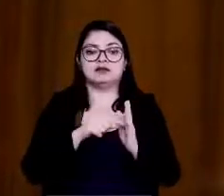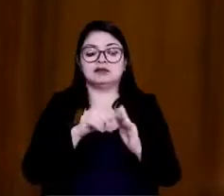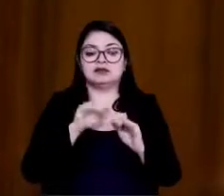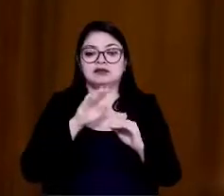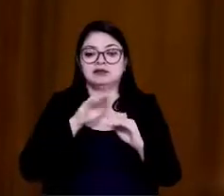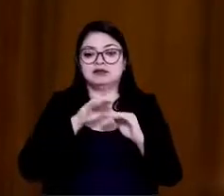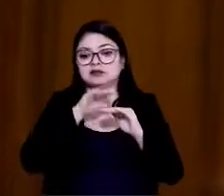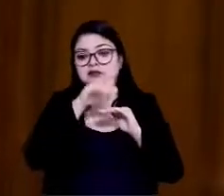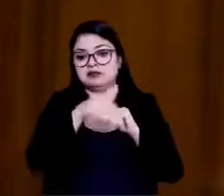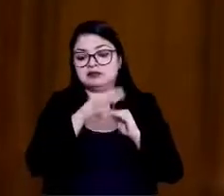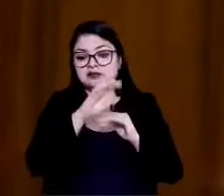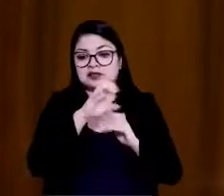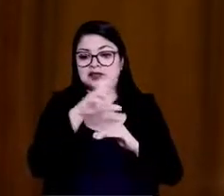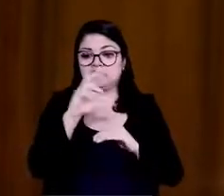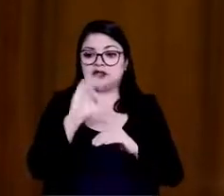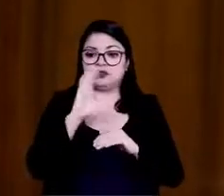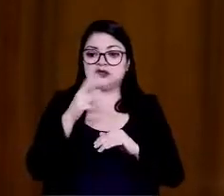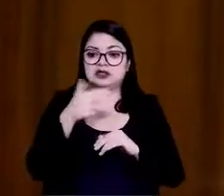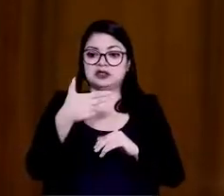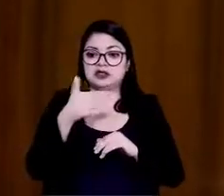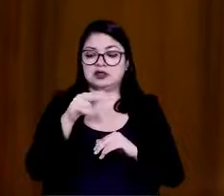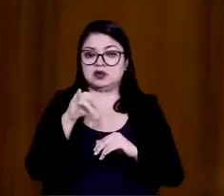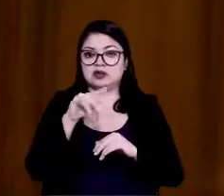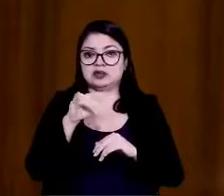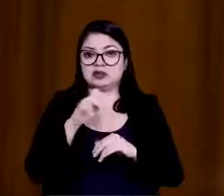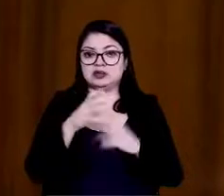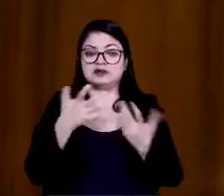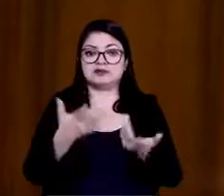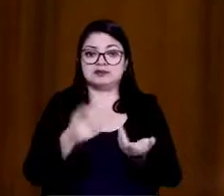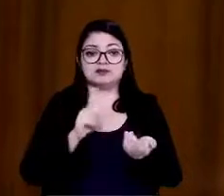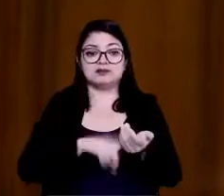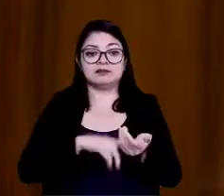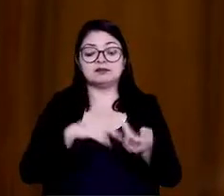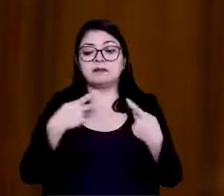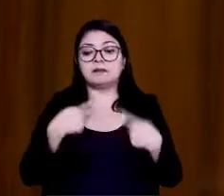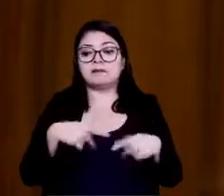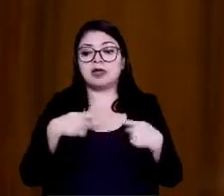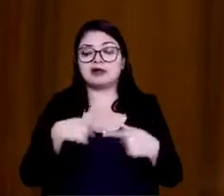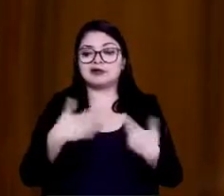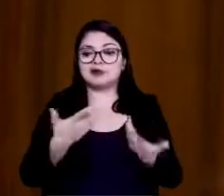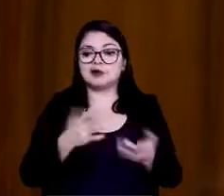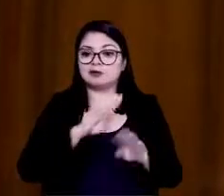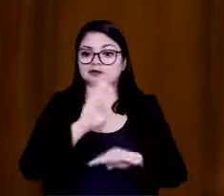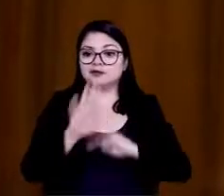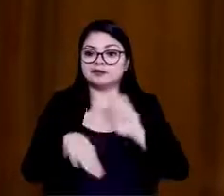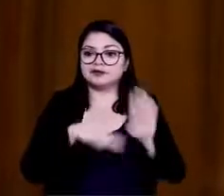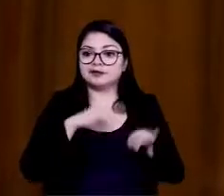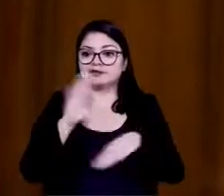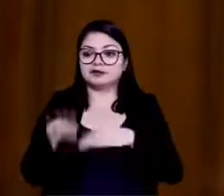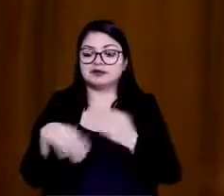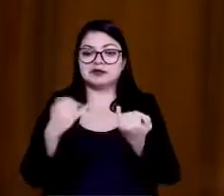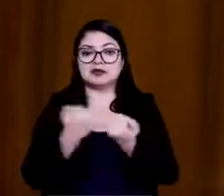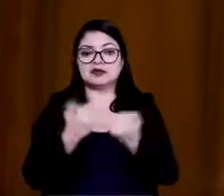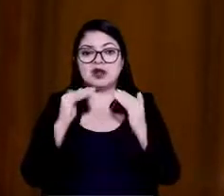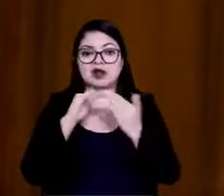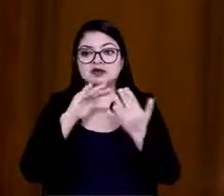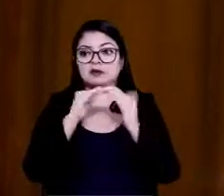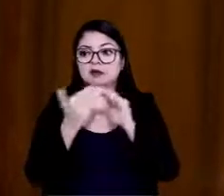Chiquihuite, donde por desgracia se perdieron vidas humanas y el patrimonio de muchas